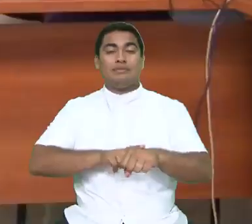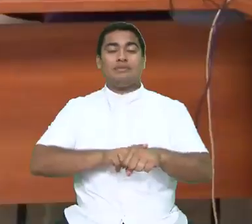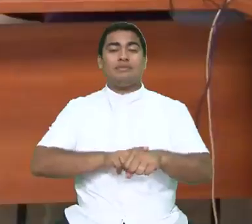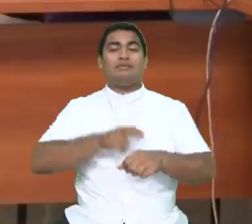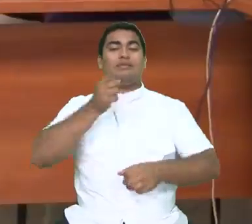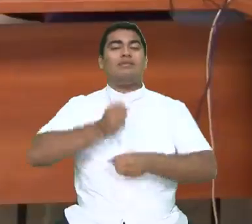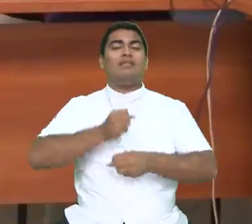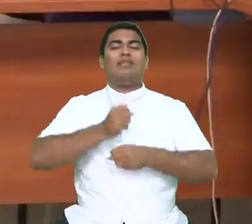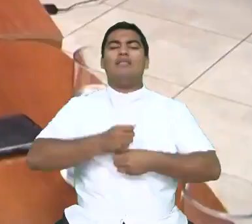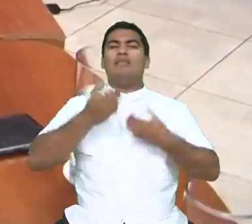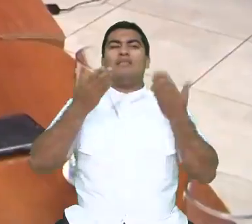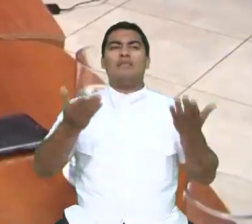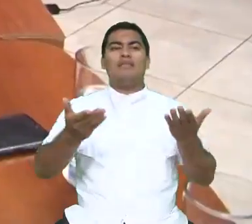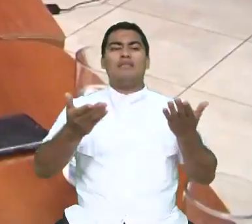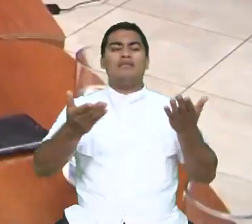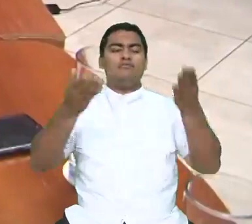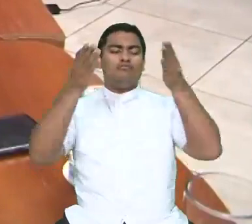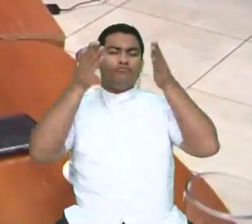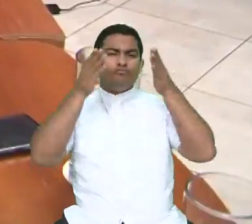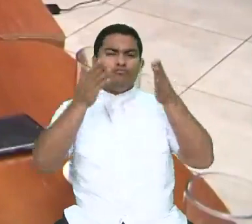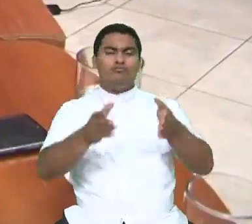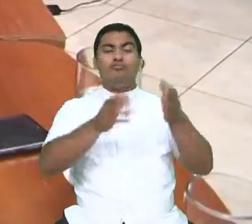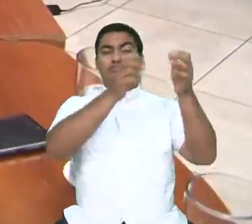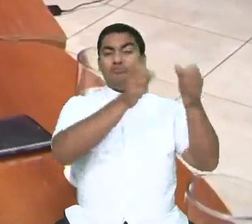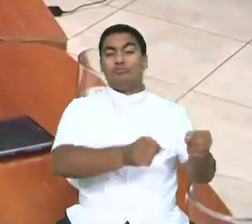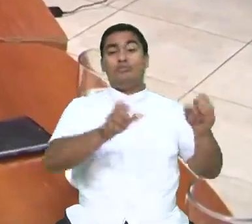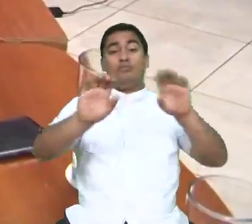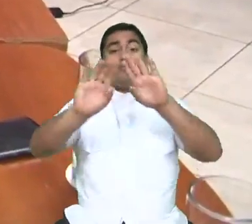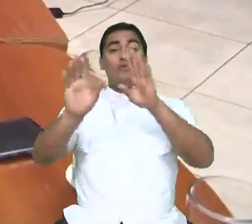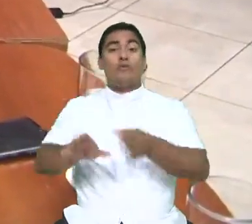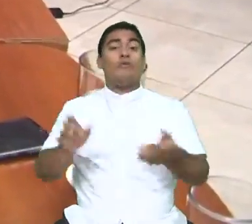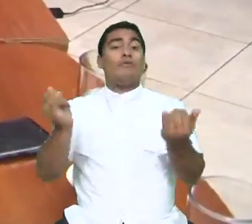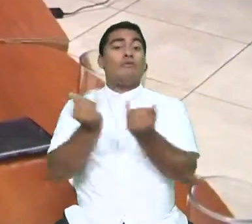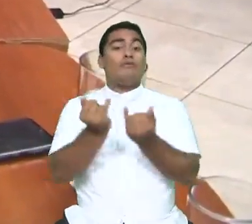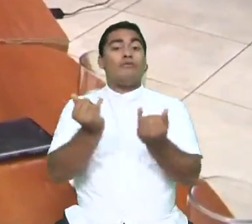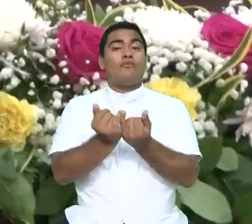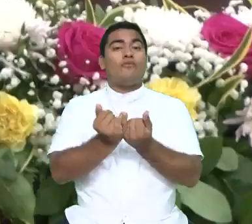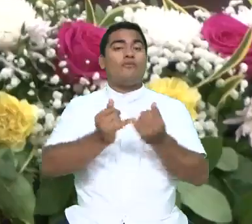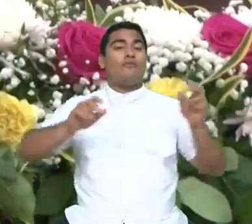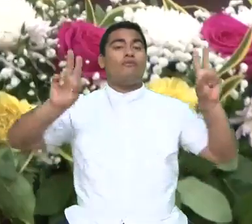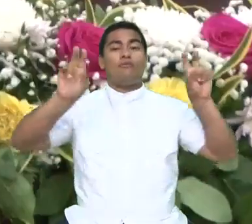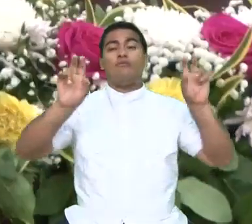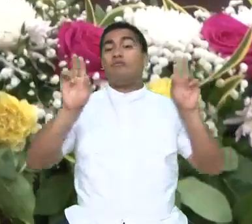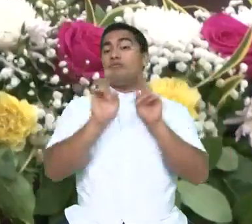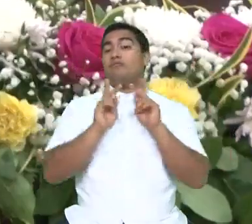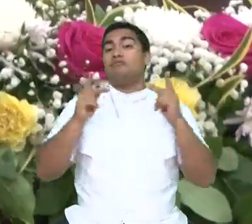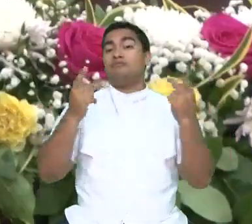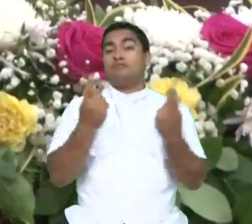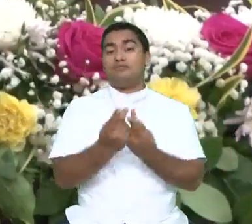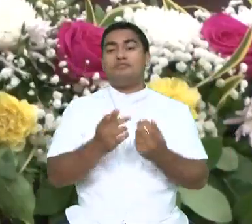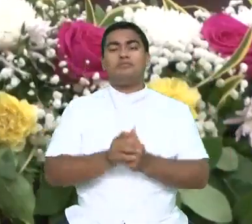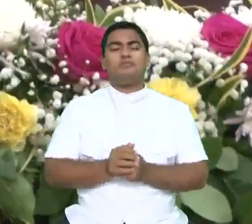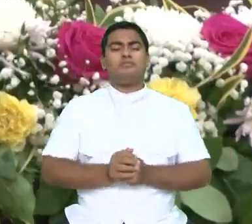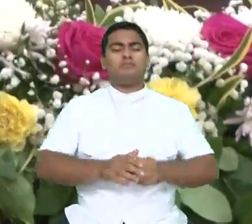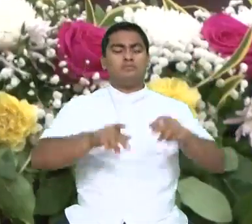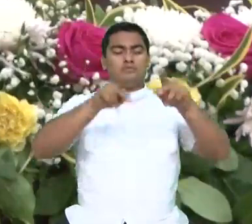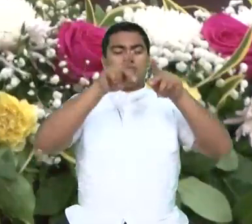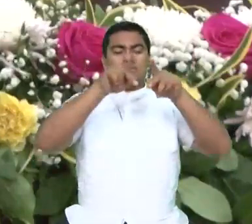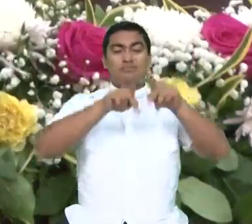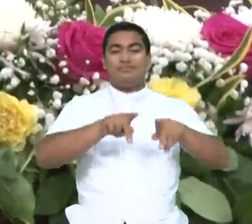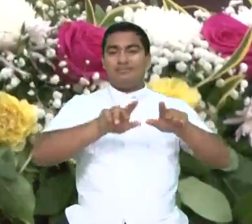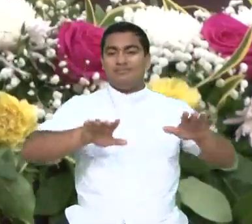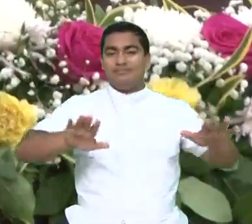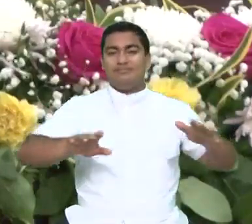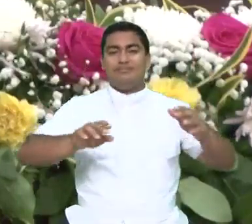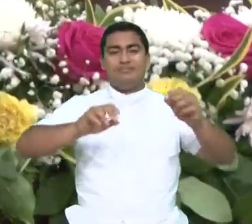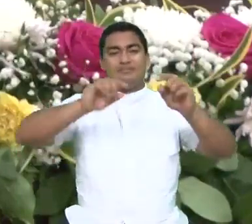la legislatura para garantizar la equidad de género en el ámbito público. Nuestro plan contiene 8